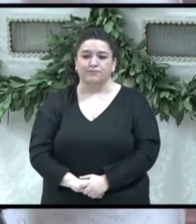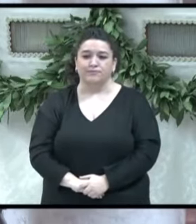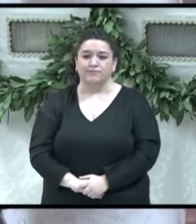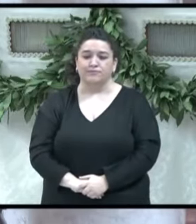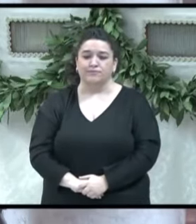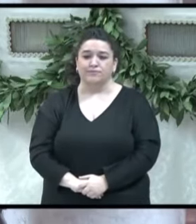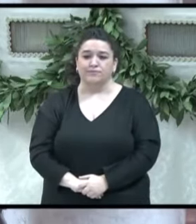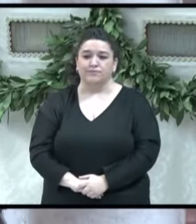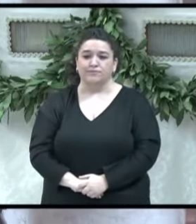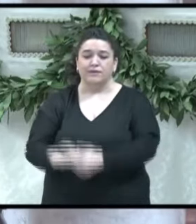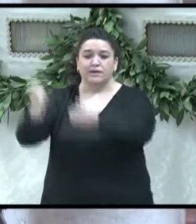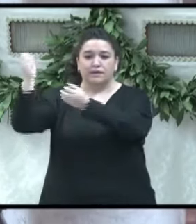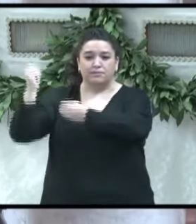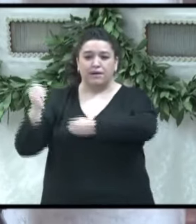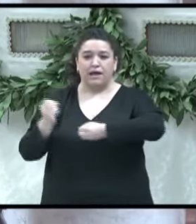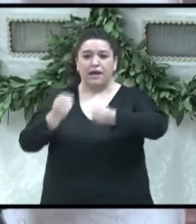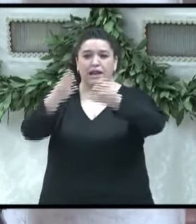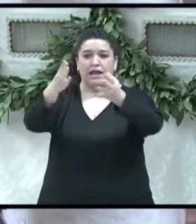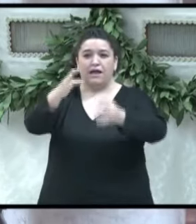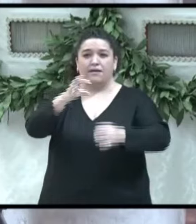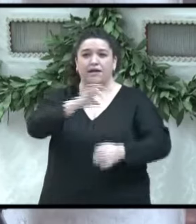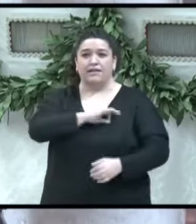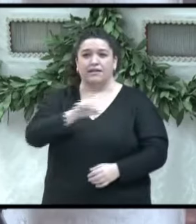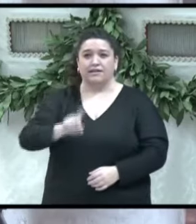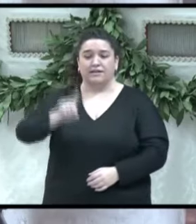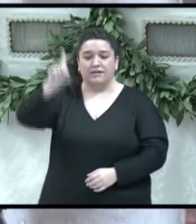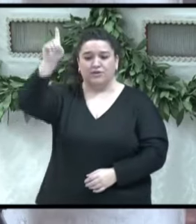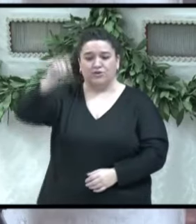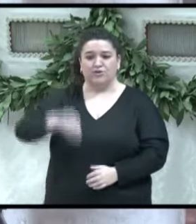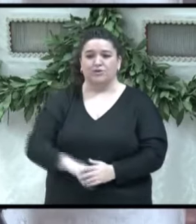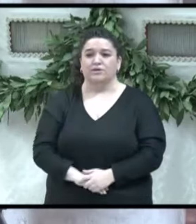cielo palabra del